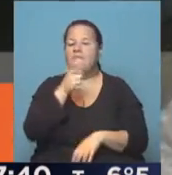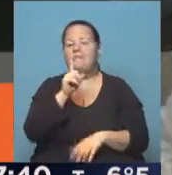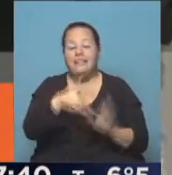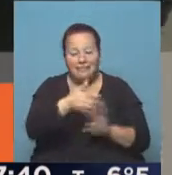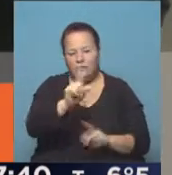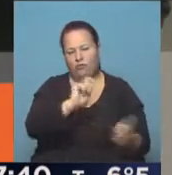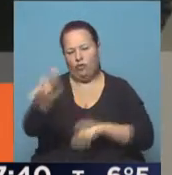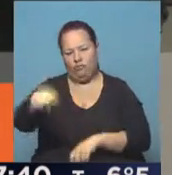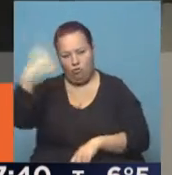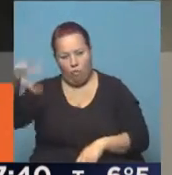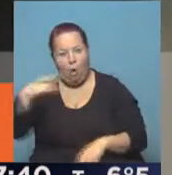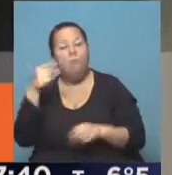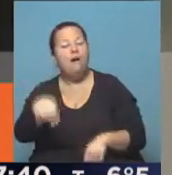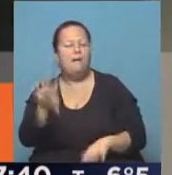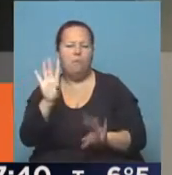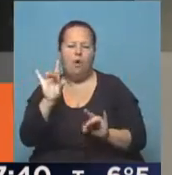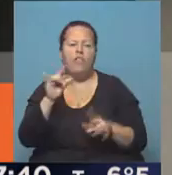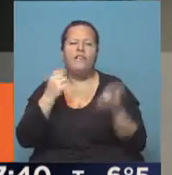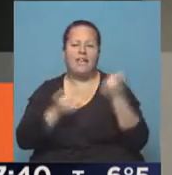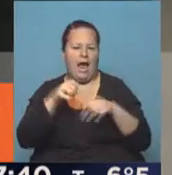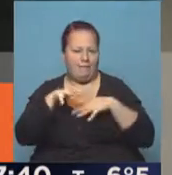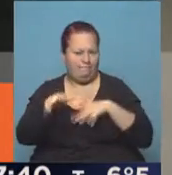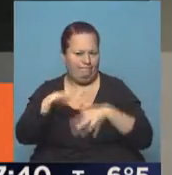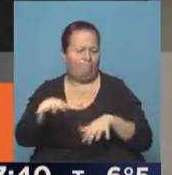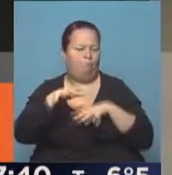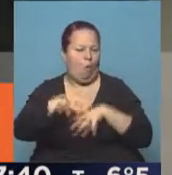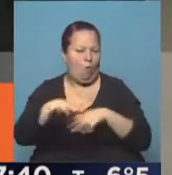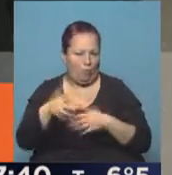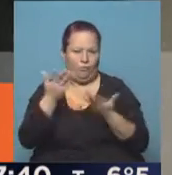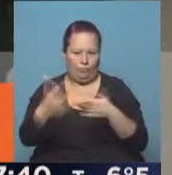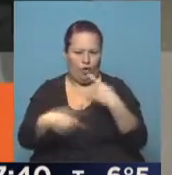esta zona porque está complicado por el tránsito, hay mucho congestionamiento. Ustedes.